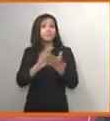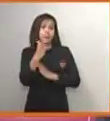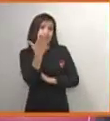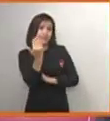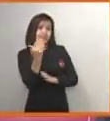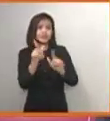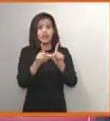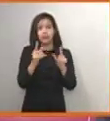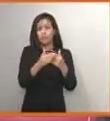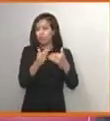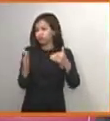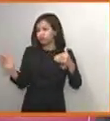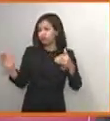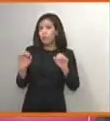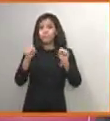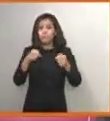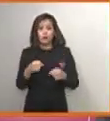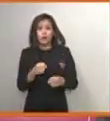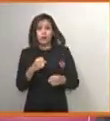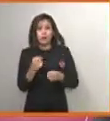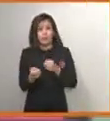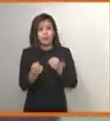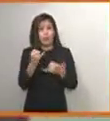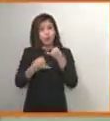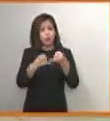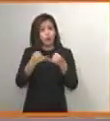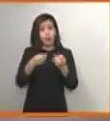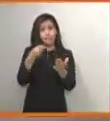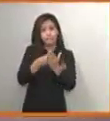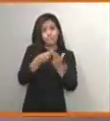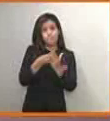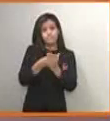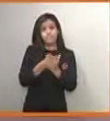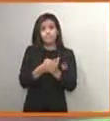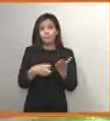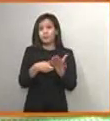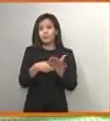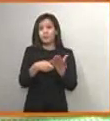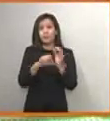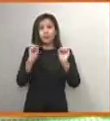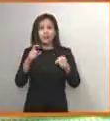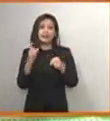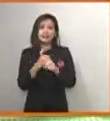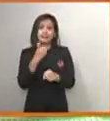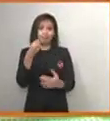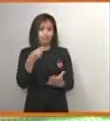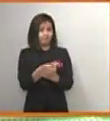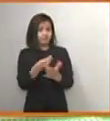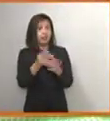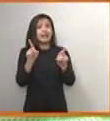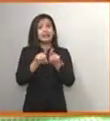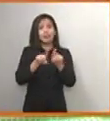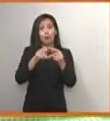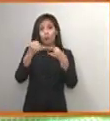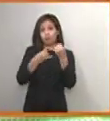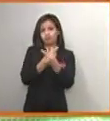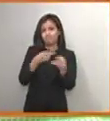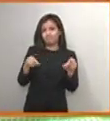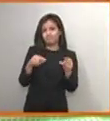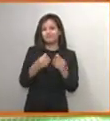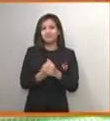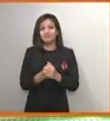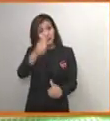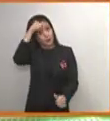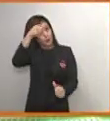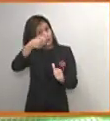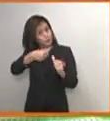15 lempiras en adelante, puedes jugar con el boleto adinerado y podrás ganar premios en efectivo y jugadas gratis al instante.